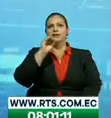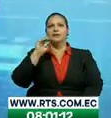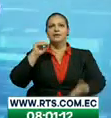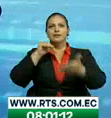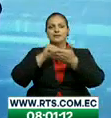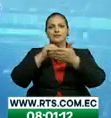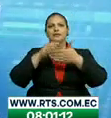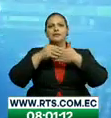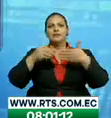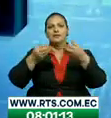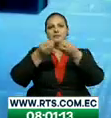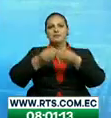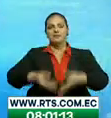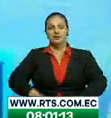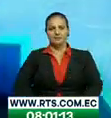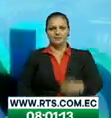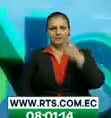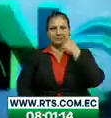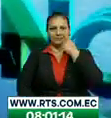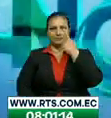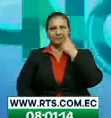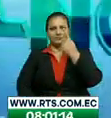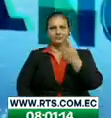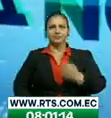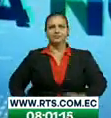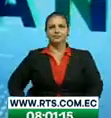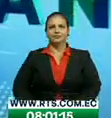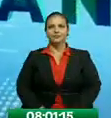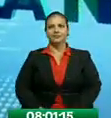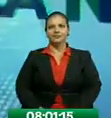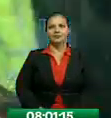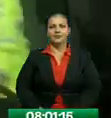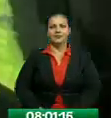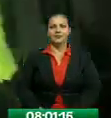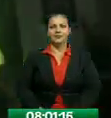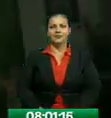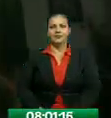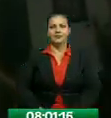200.000 dólares. Veamos el resultado de este operativo.